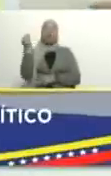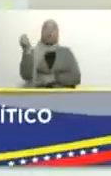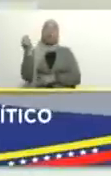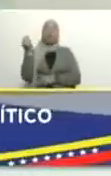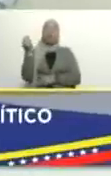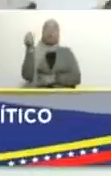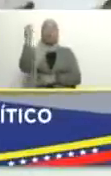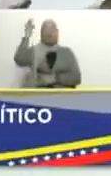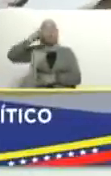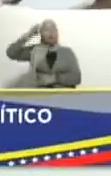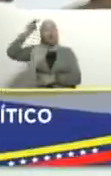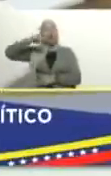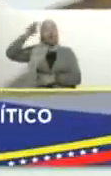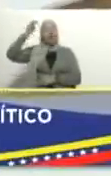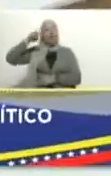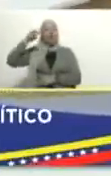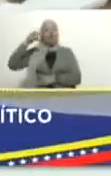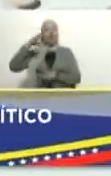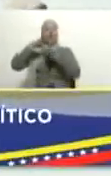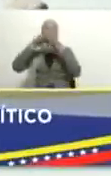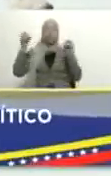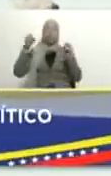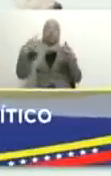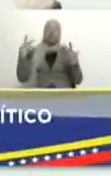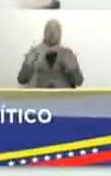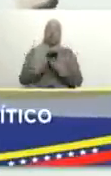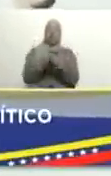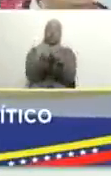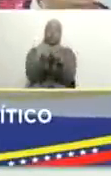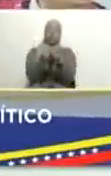los maestros, a las maestras, por cómo las Bricomil